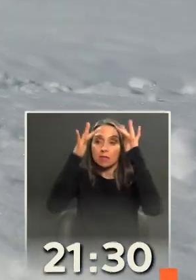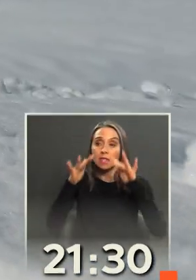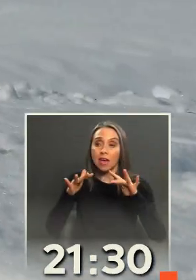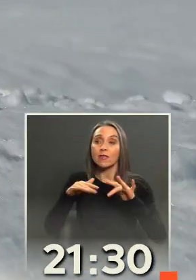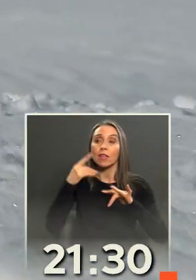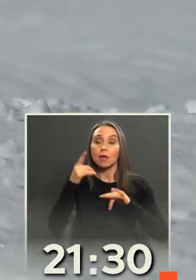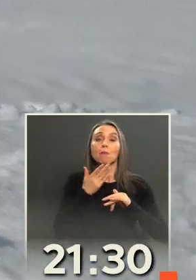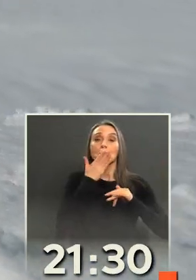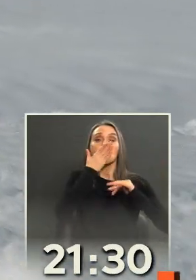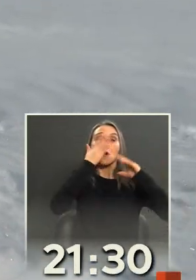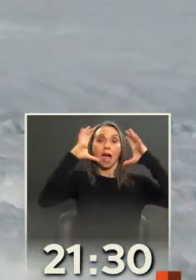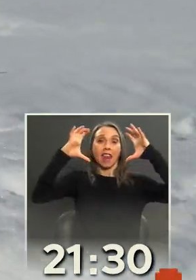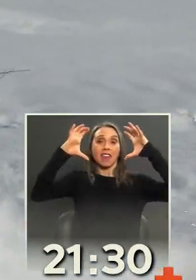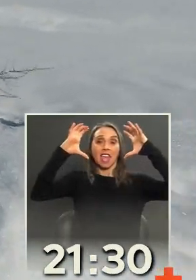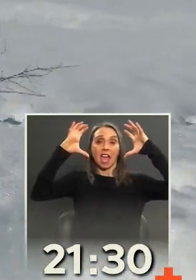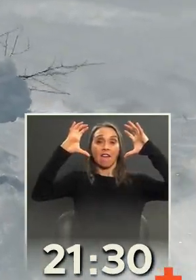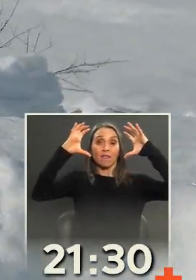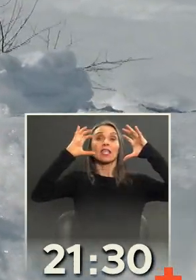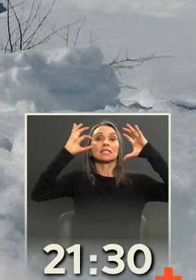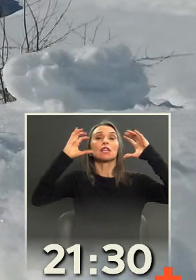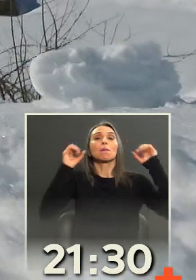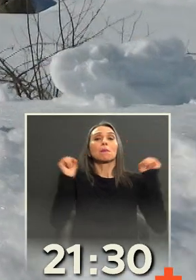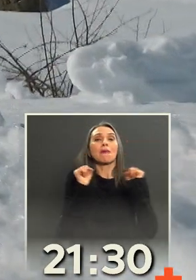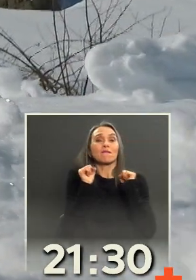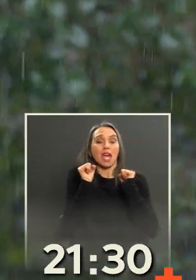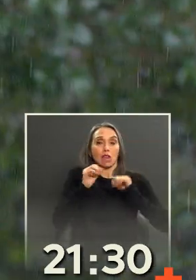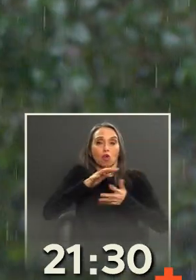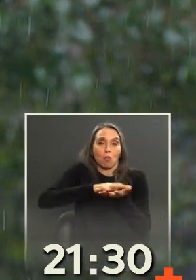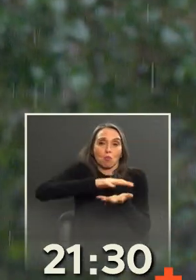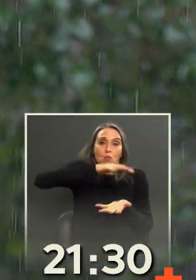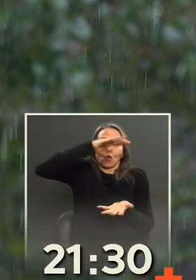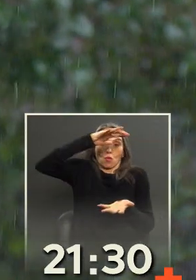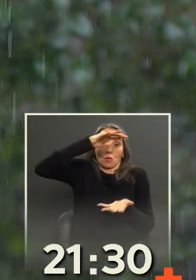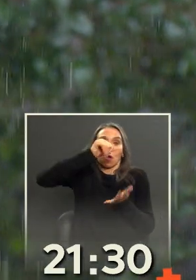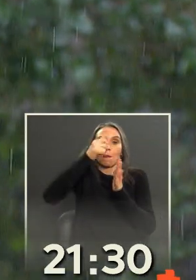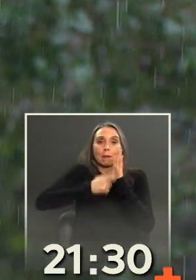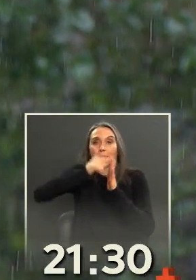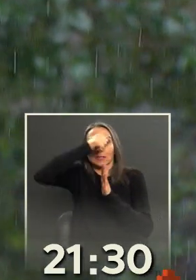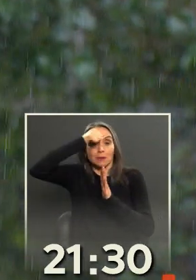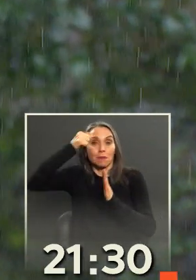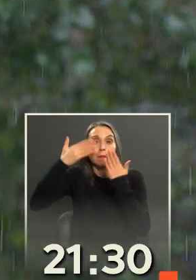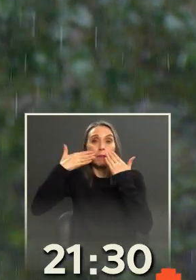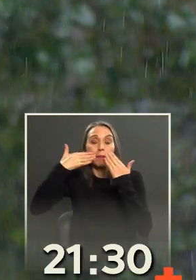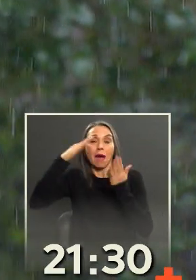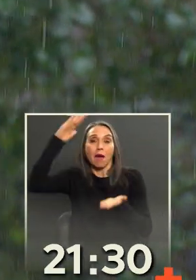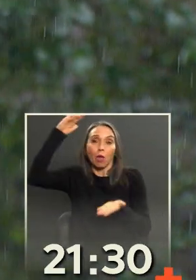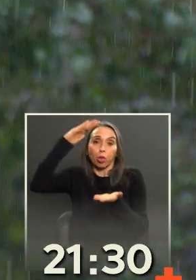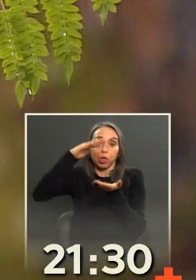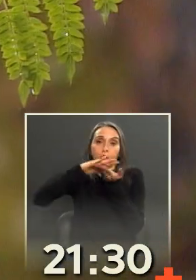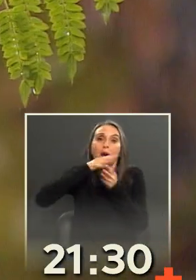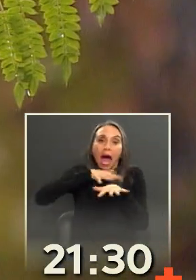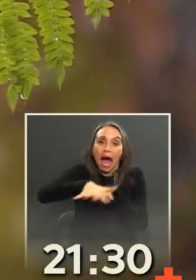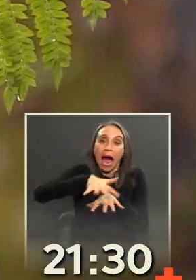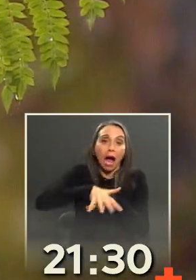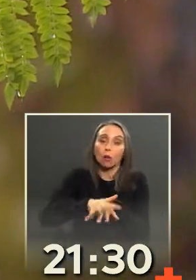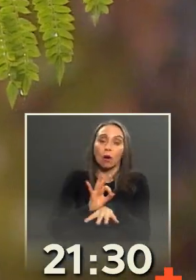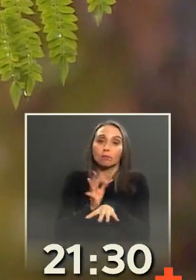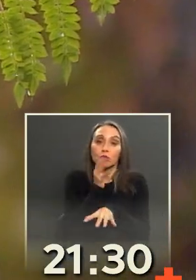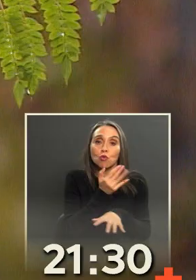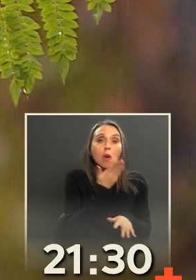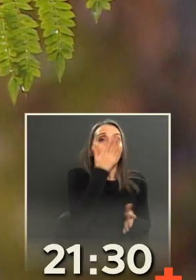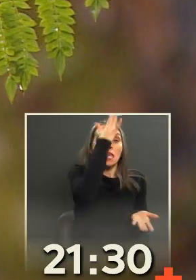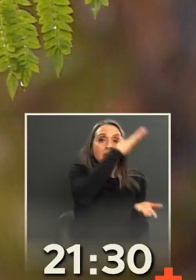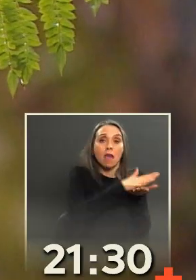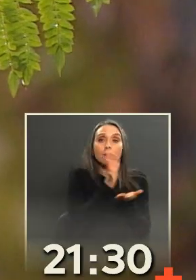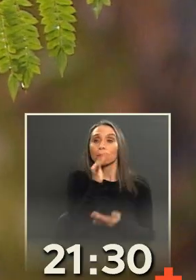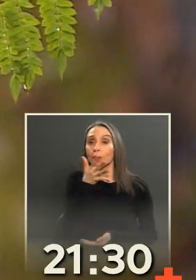en primavera se vean disminuidos y pese a que aún queda invierno las proyecciones de lluvia para agosto entre las regiones de coquimbo y la